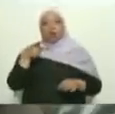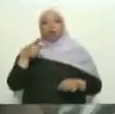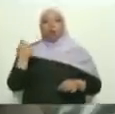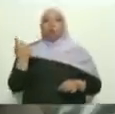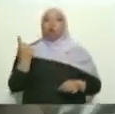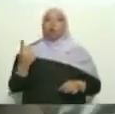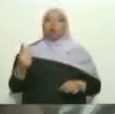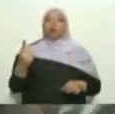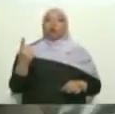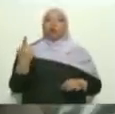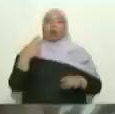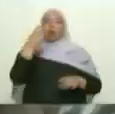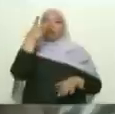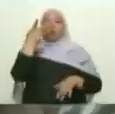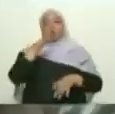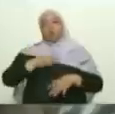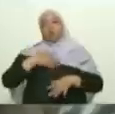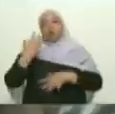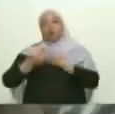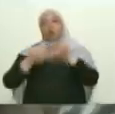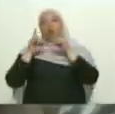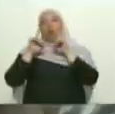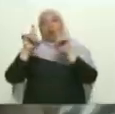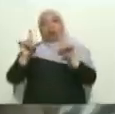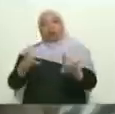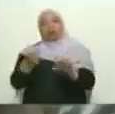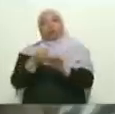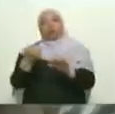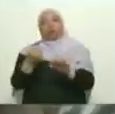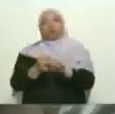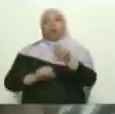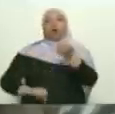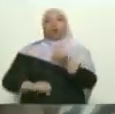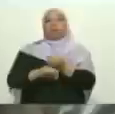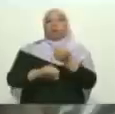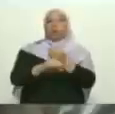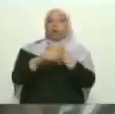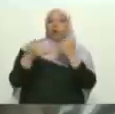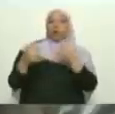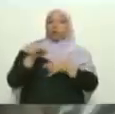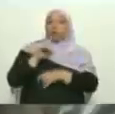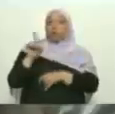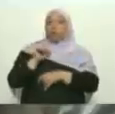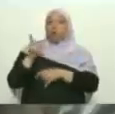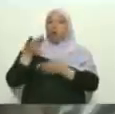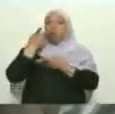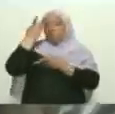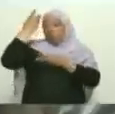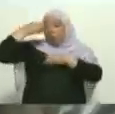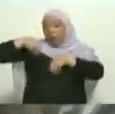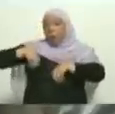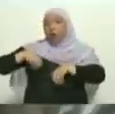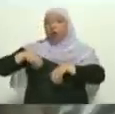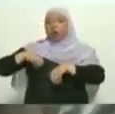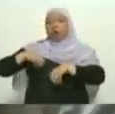unos diciendo que no estaban de acuerdo se quedaron callados y apoyaron al final. Y por